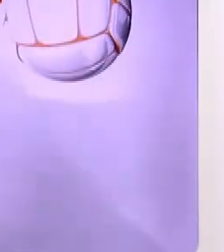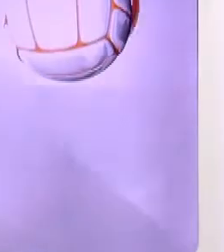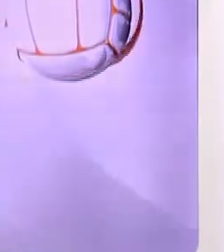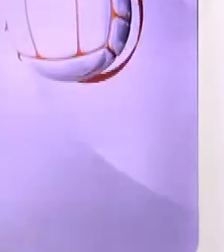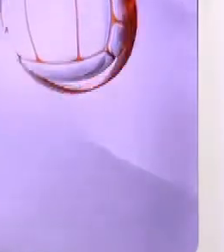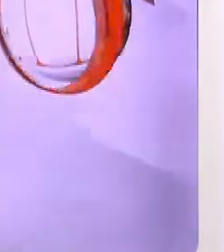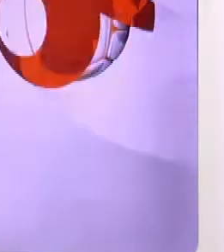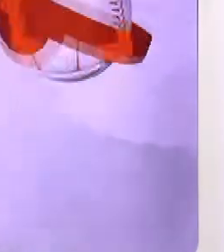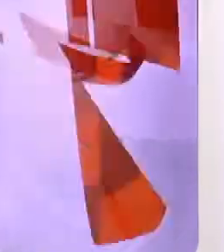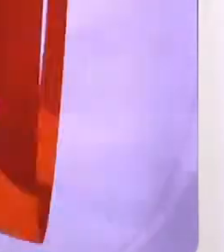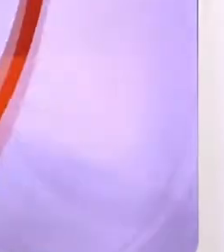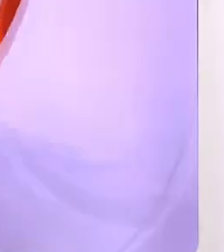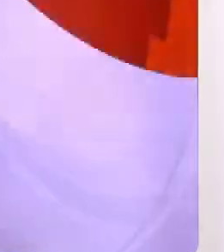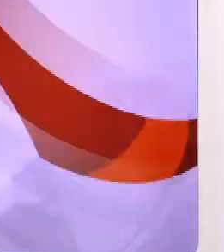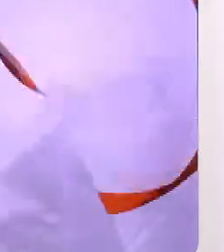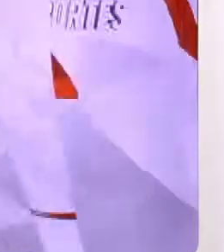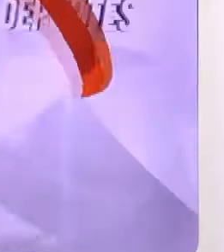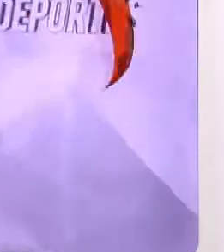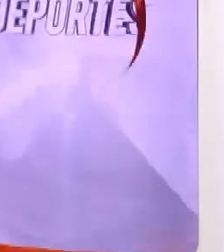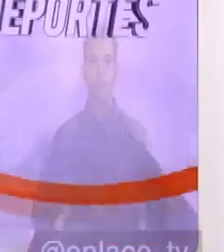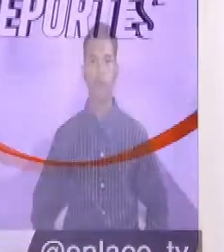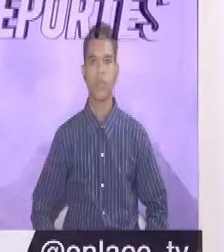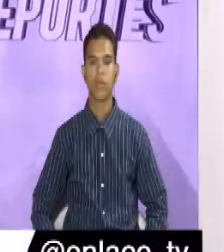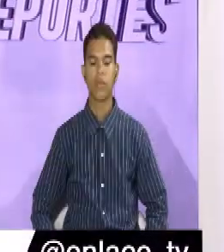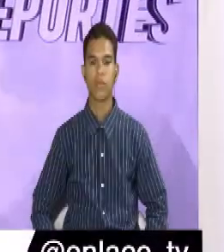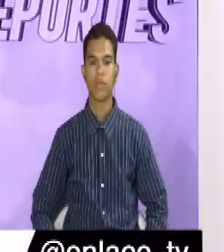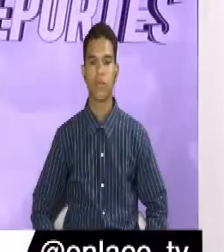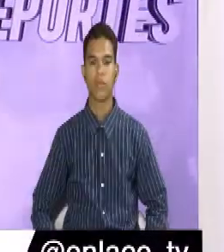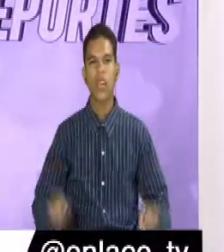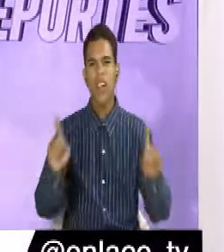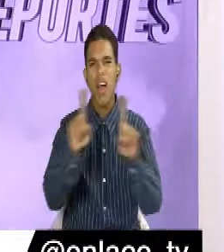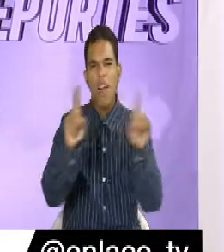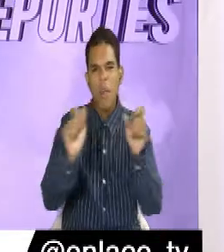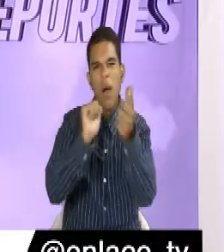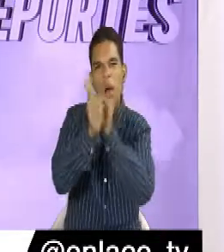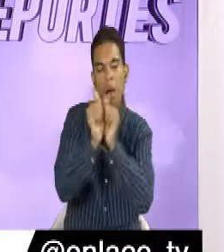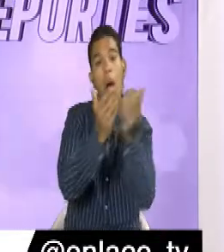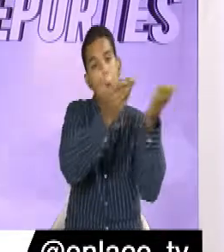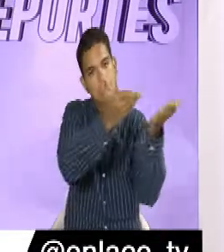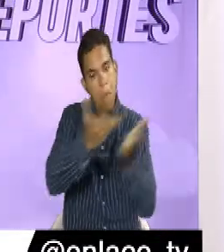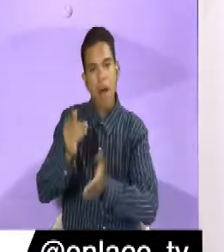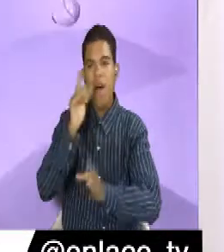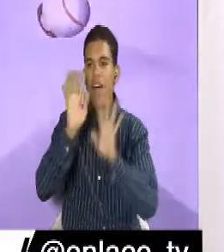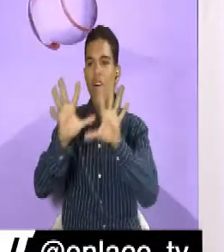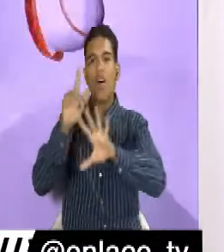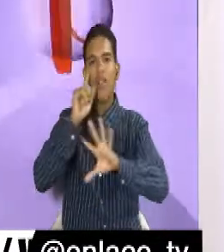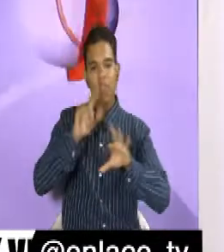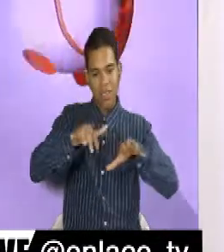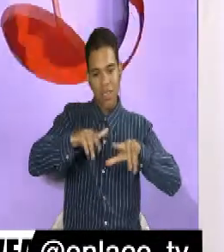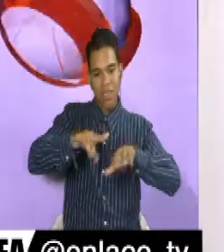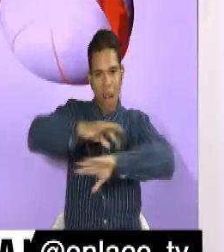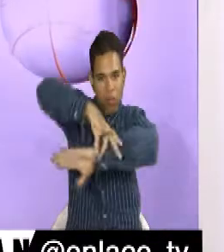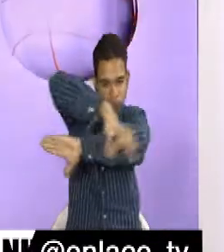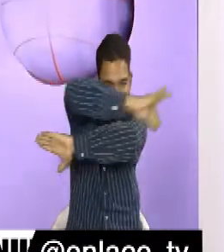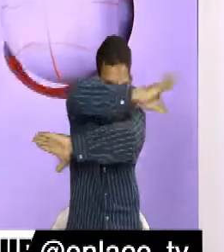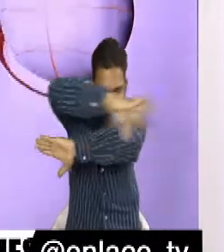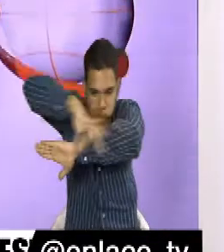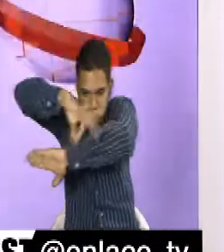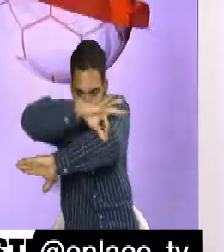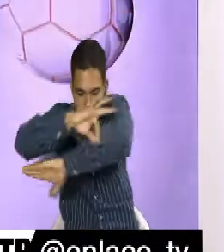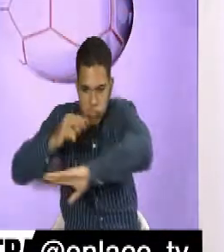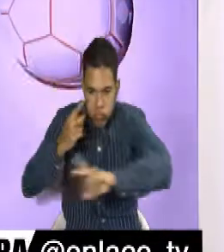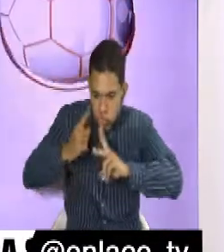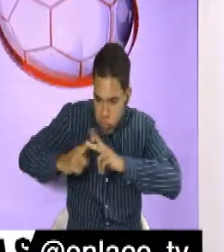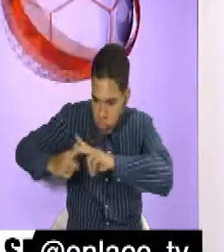Bienvenidos a la información deportiva de Enlace Noticias. La Secretaría de Infraestructura inspeccionó obras de mantenimiento y adecuación